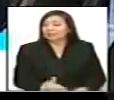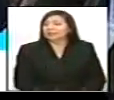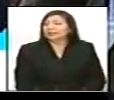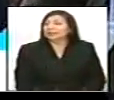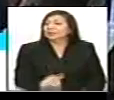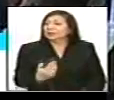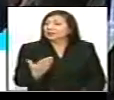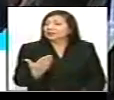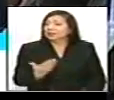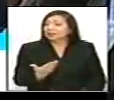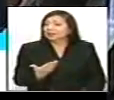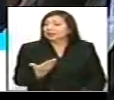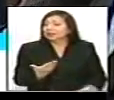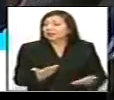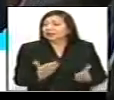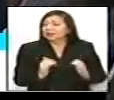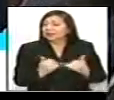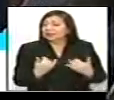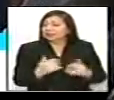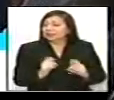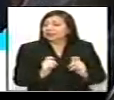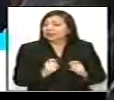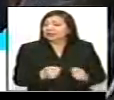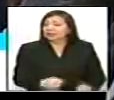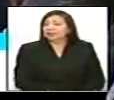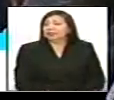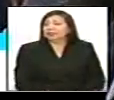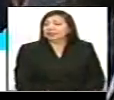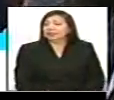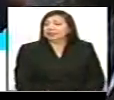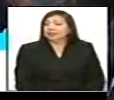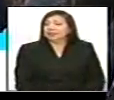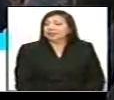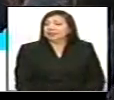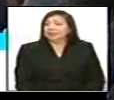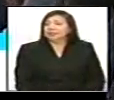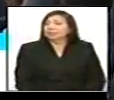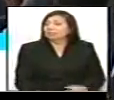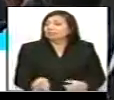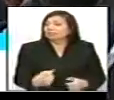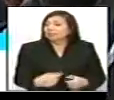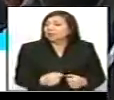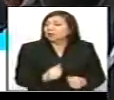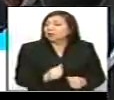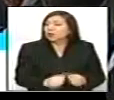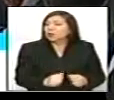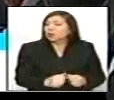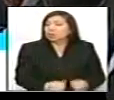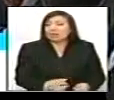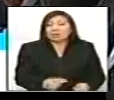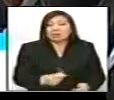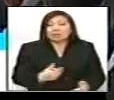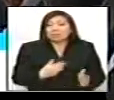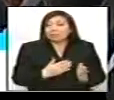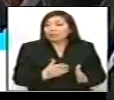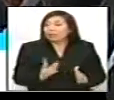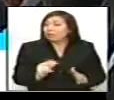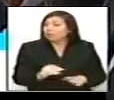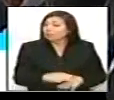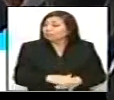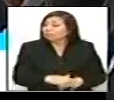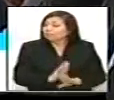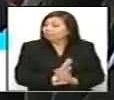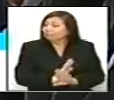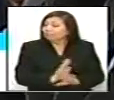que históricamente eso ya se ha dado, más bien habría que recopilar las cifras, ¿no? Lo que no puede medirse no se